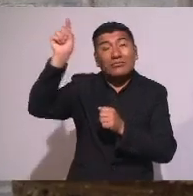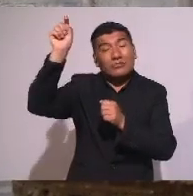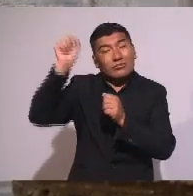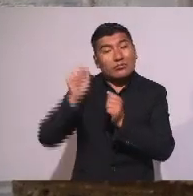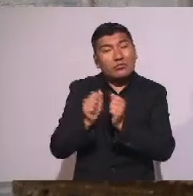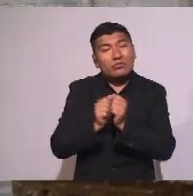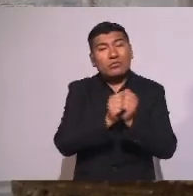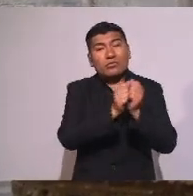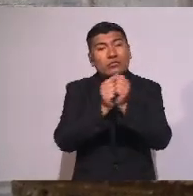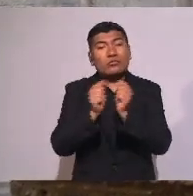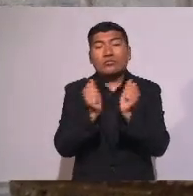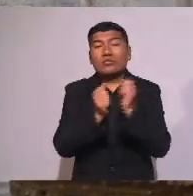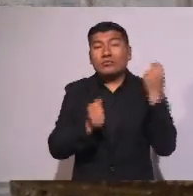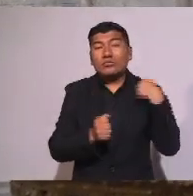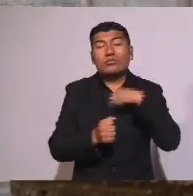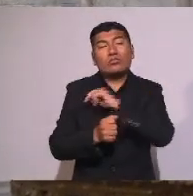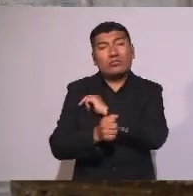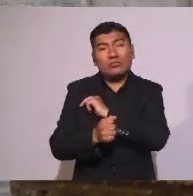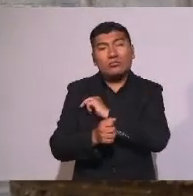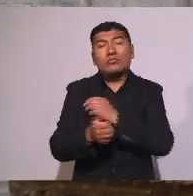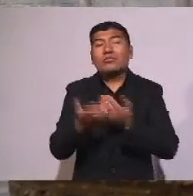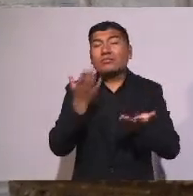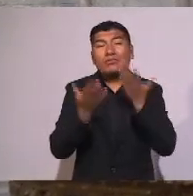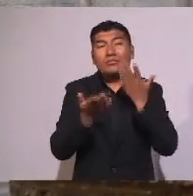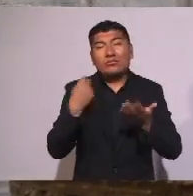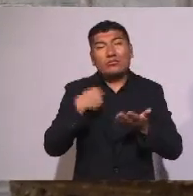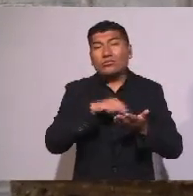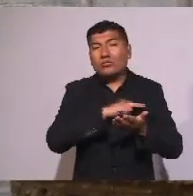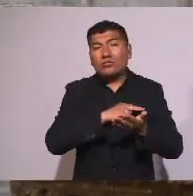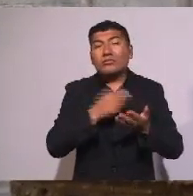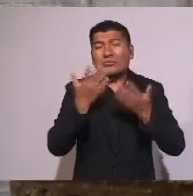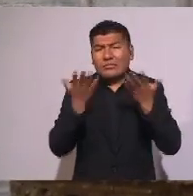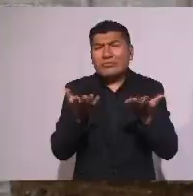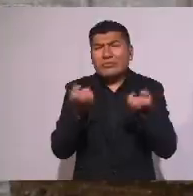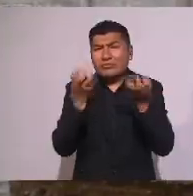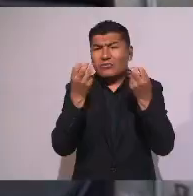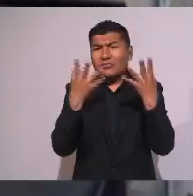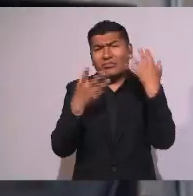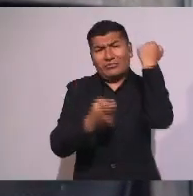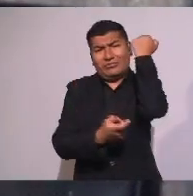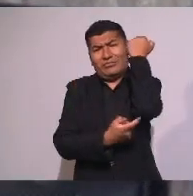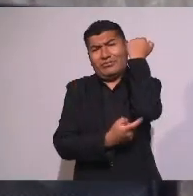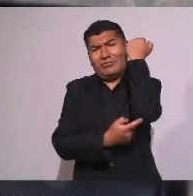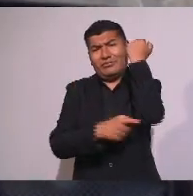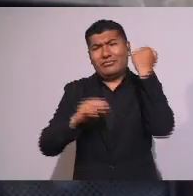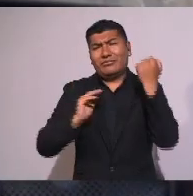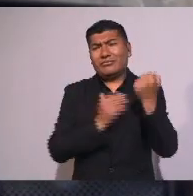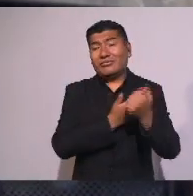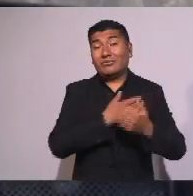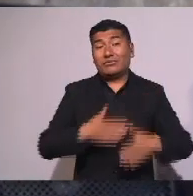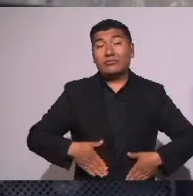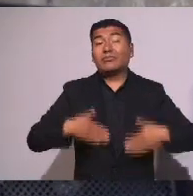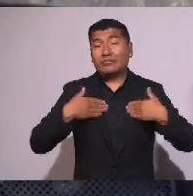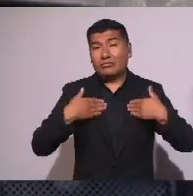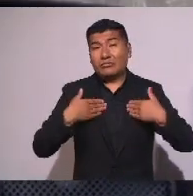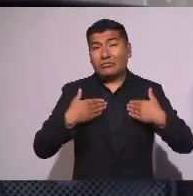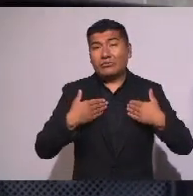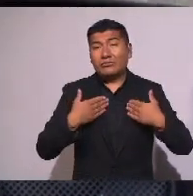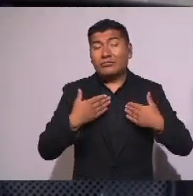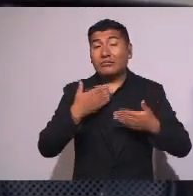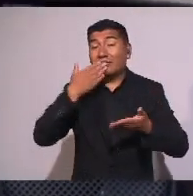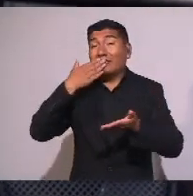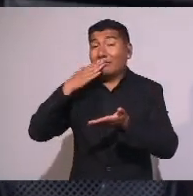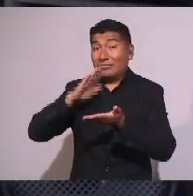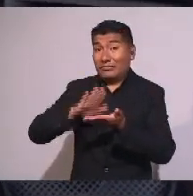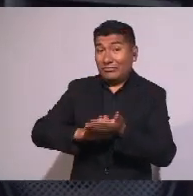unido a nosotros. ¿Acaso no tenemos muchas tentaciones en nuestra vida? ¿Acaso el mal